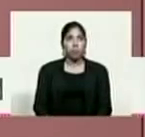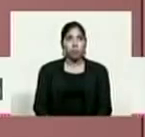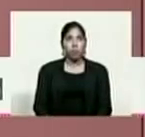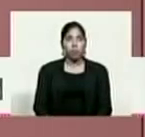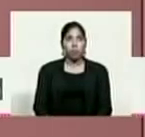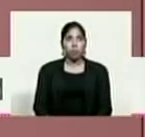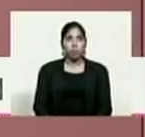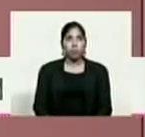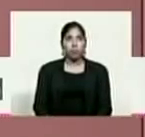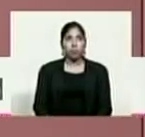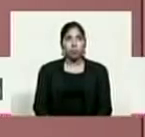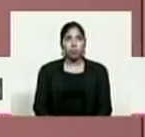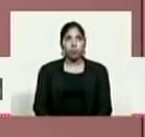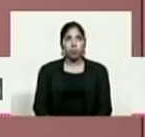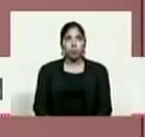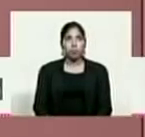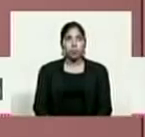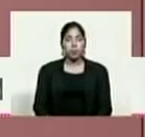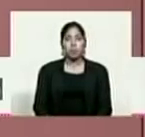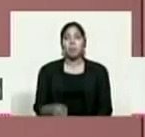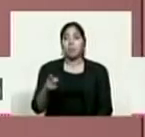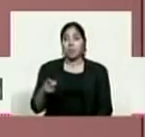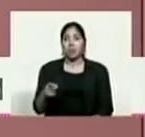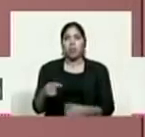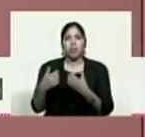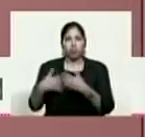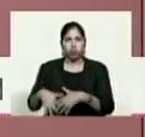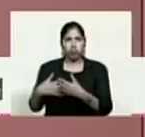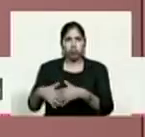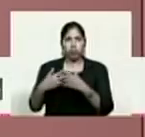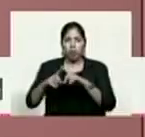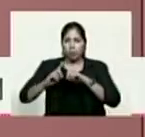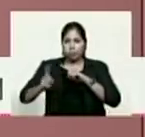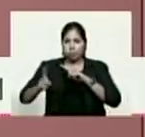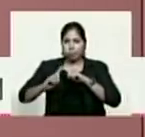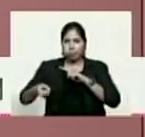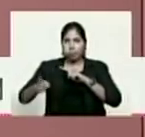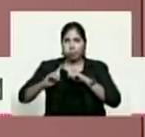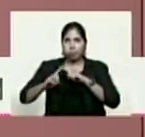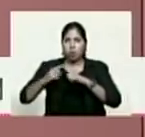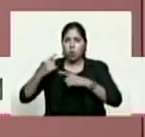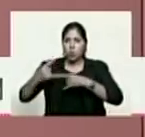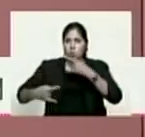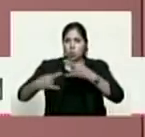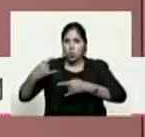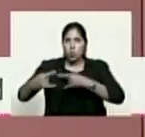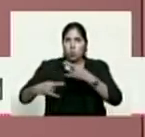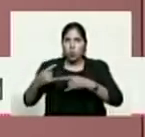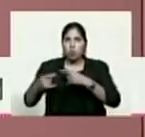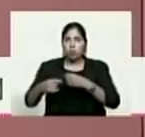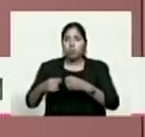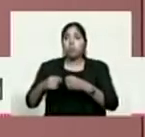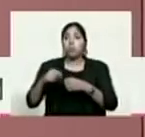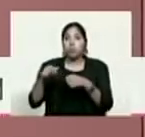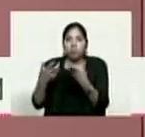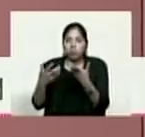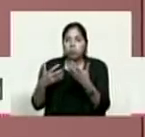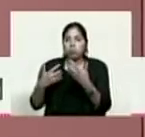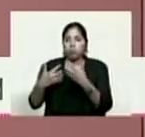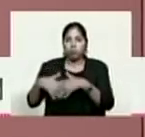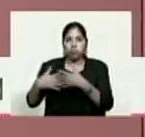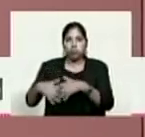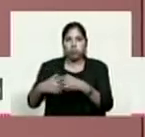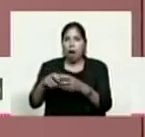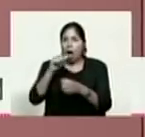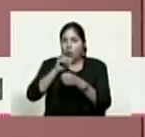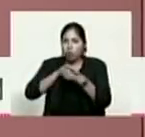de agua potable se energizaron en la madrugada de hoy y están ya en proceso de llevar el agua a cada una de